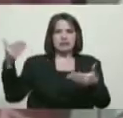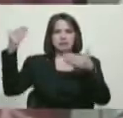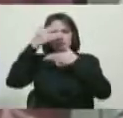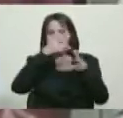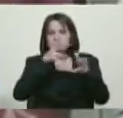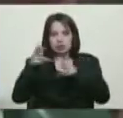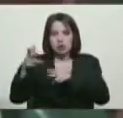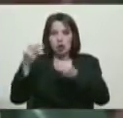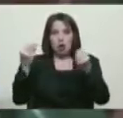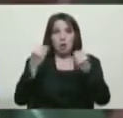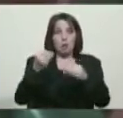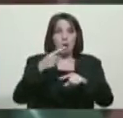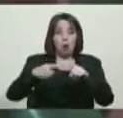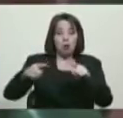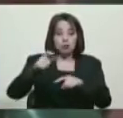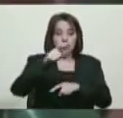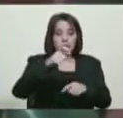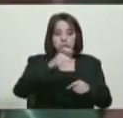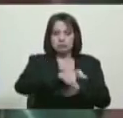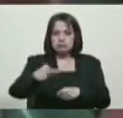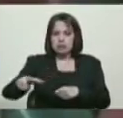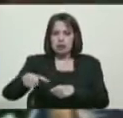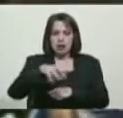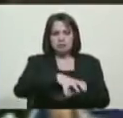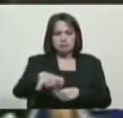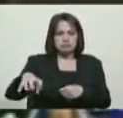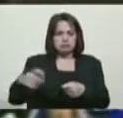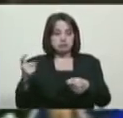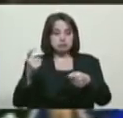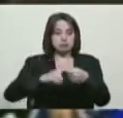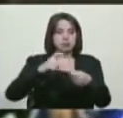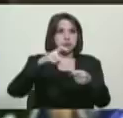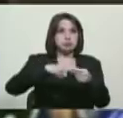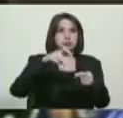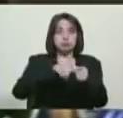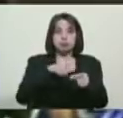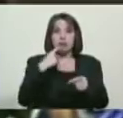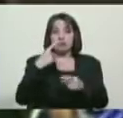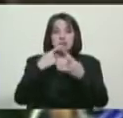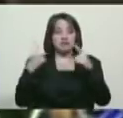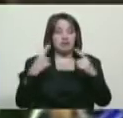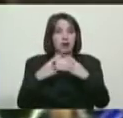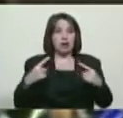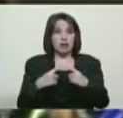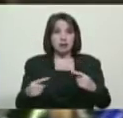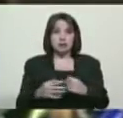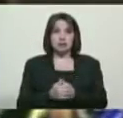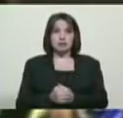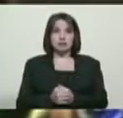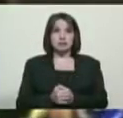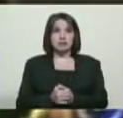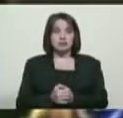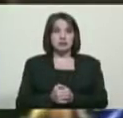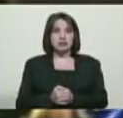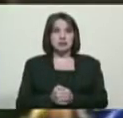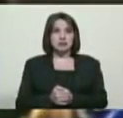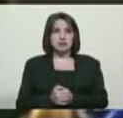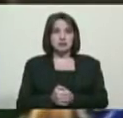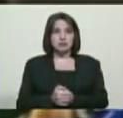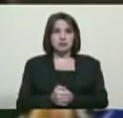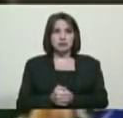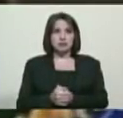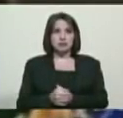diversos cargos en el gobierno del presidente Hugo Chávez. Chávez recuperó la dignidad del país, que era ser